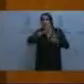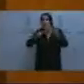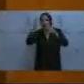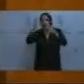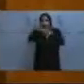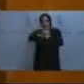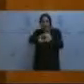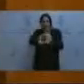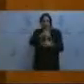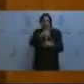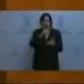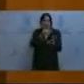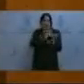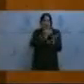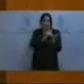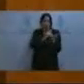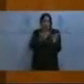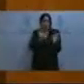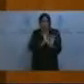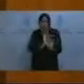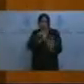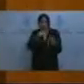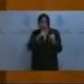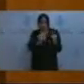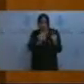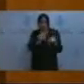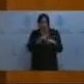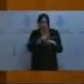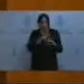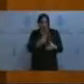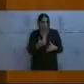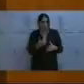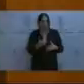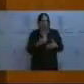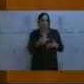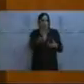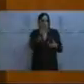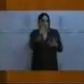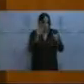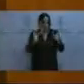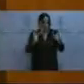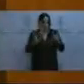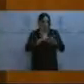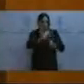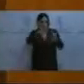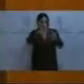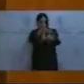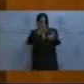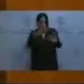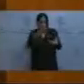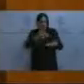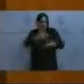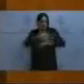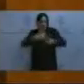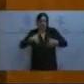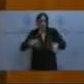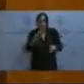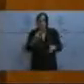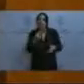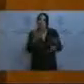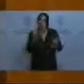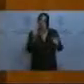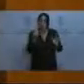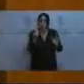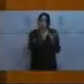hayan recibido las ayudas de pastos en Asturias. Que es mucho dinero, consejera, para los ganaderos y para cualquiera. Es mucho dinero. No lo han